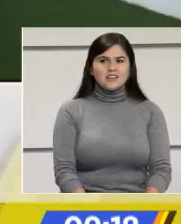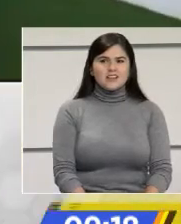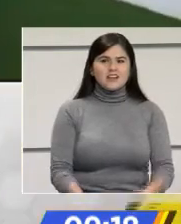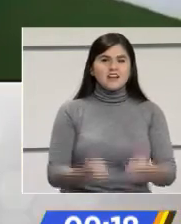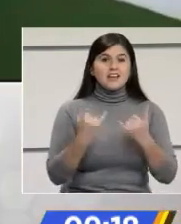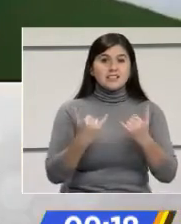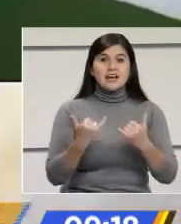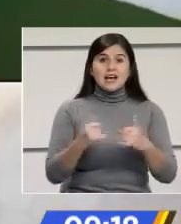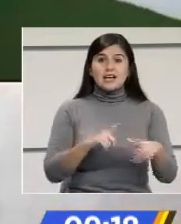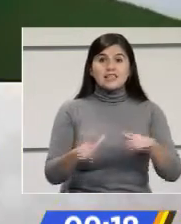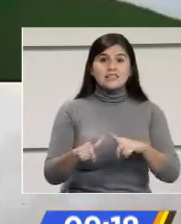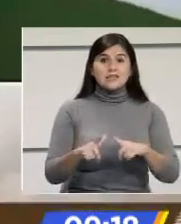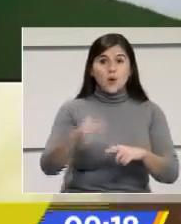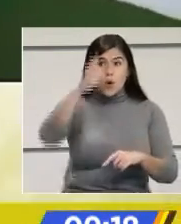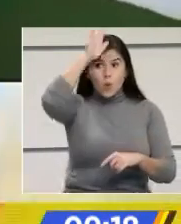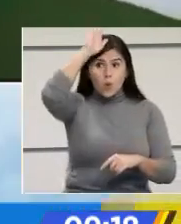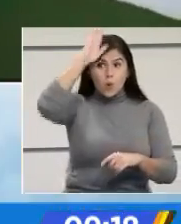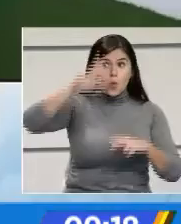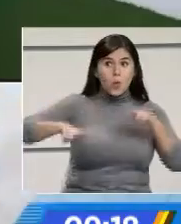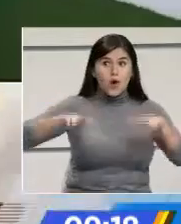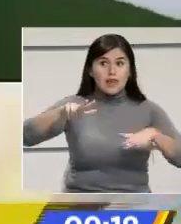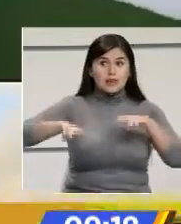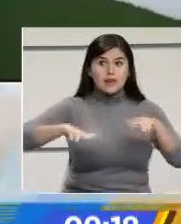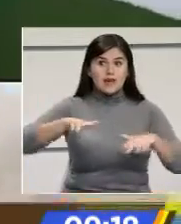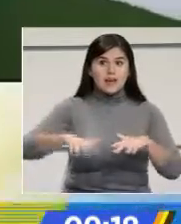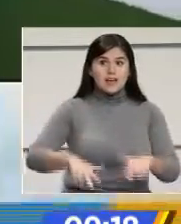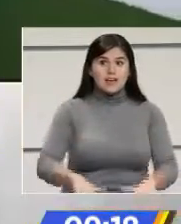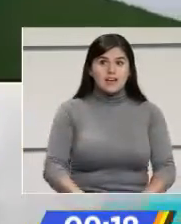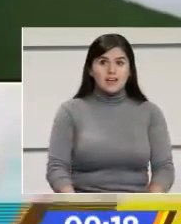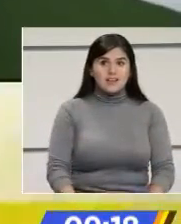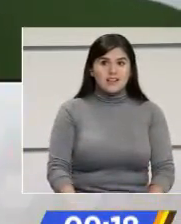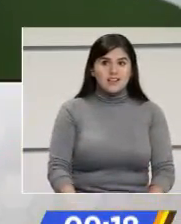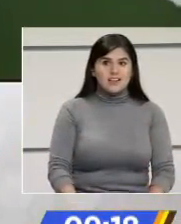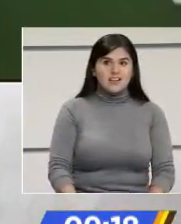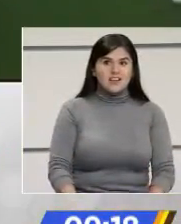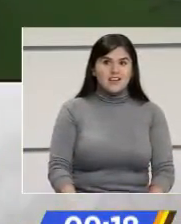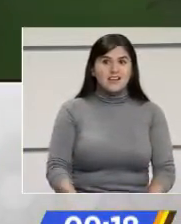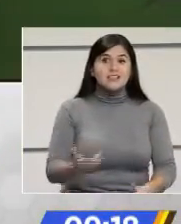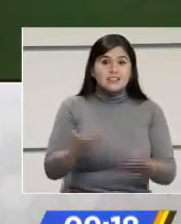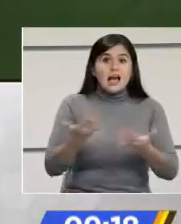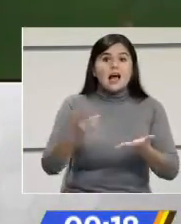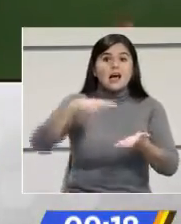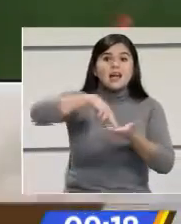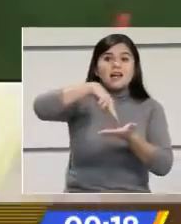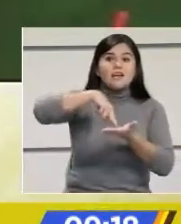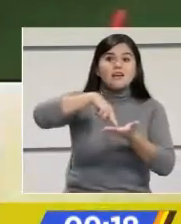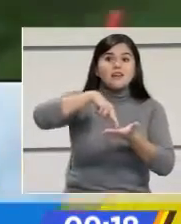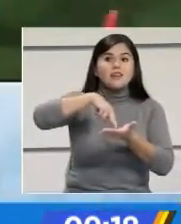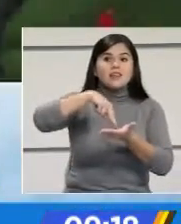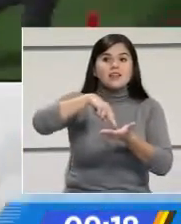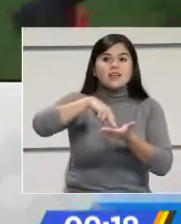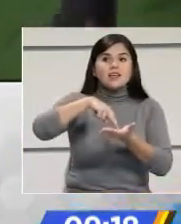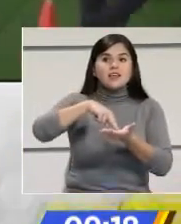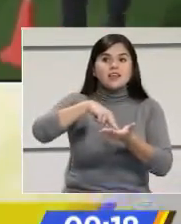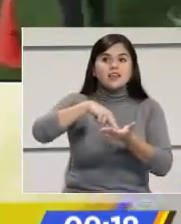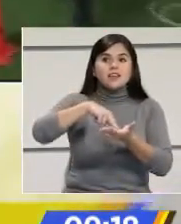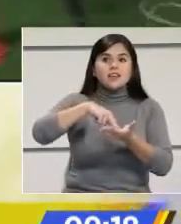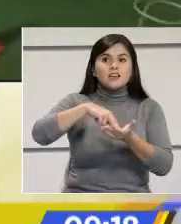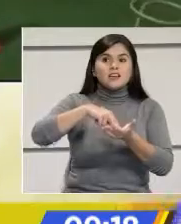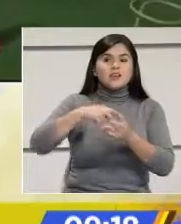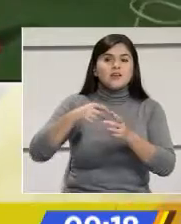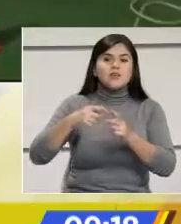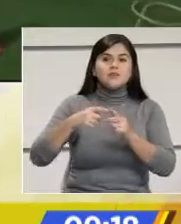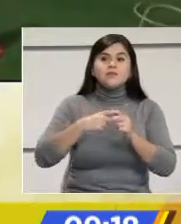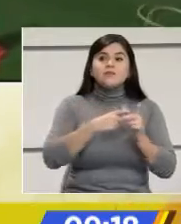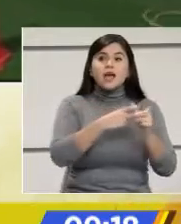Vamos. Ahora sí. La iguana. Ahora sí. Iguana. Vamos, iguana. Nos levantamos. Ajá. Hacemos el circuito